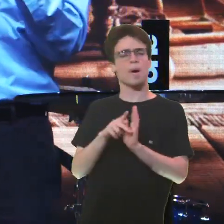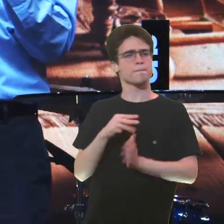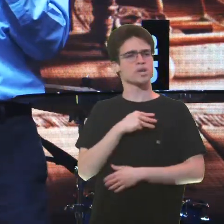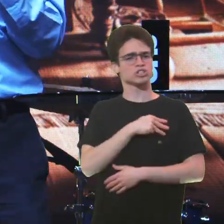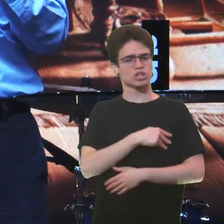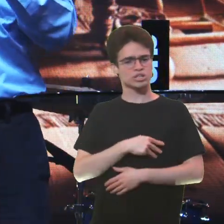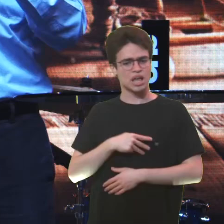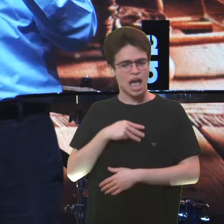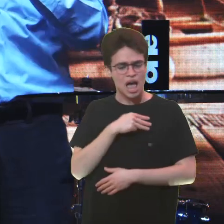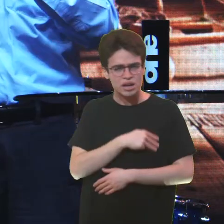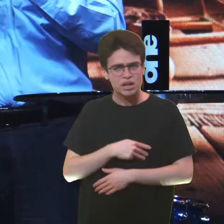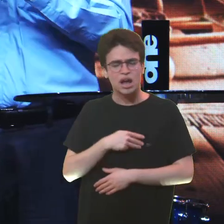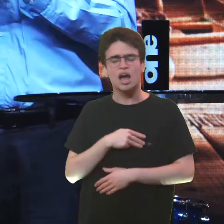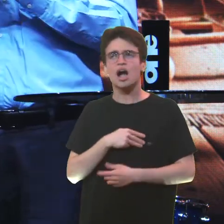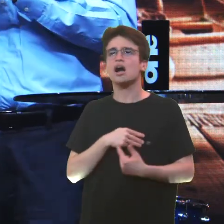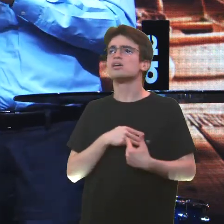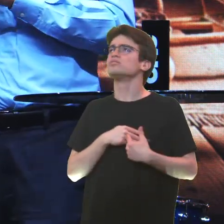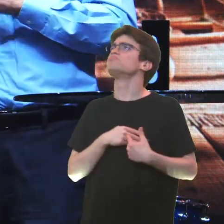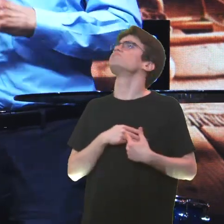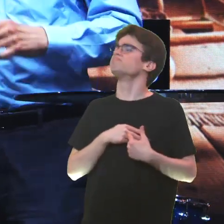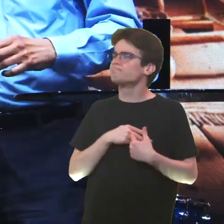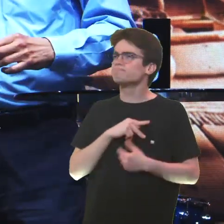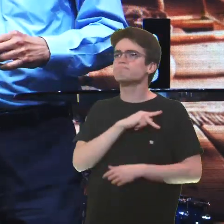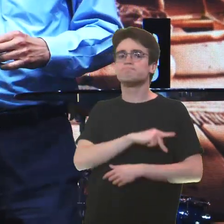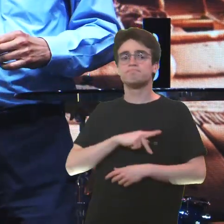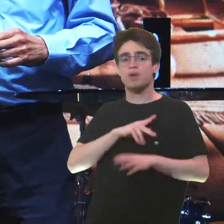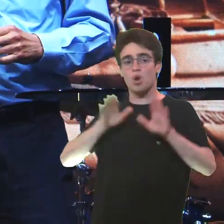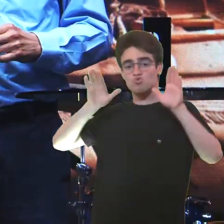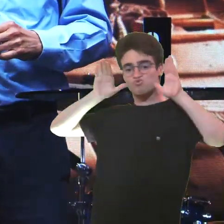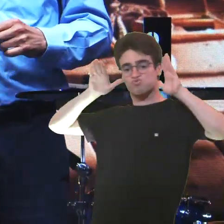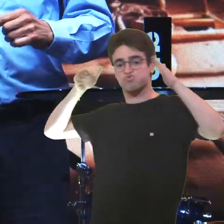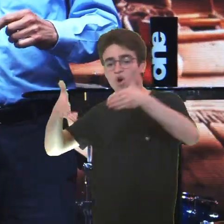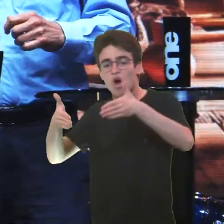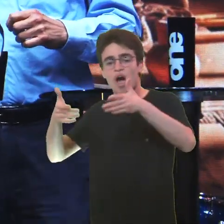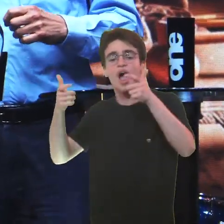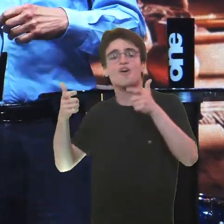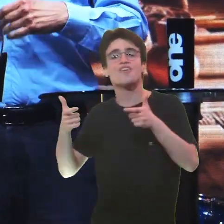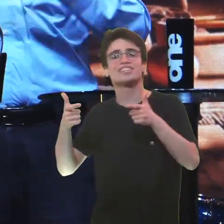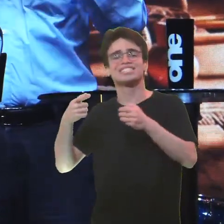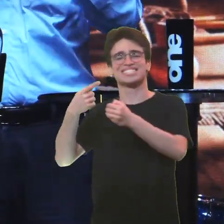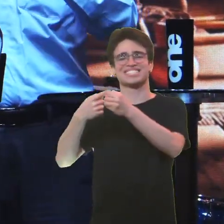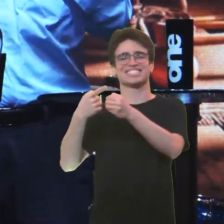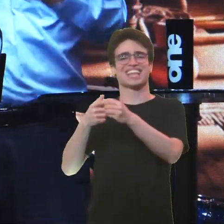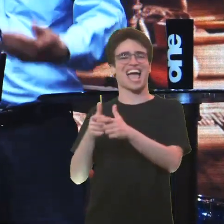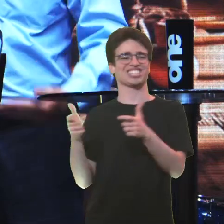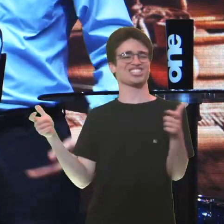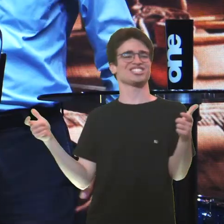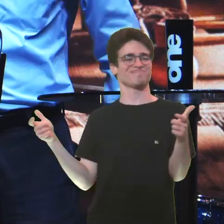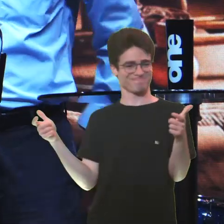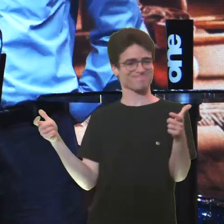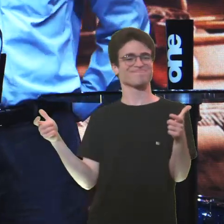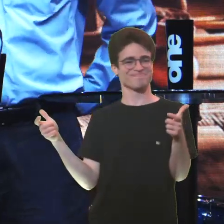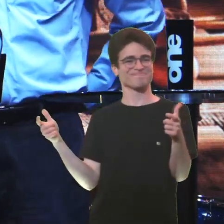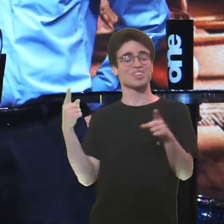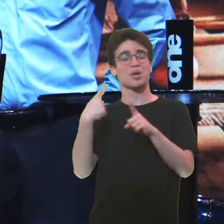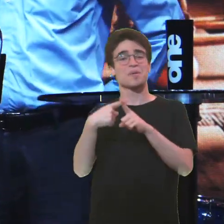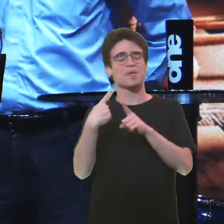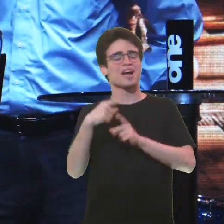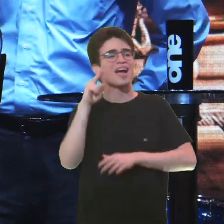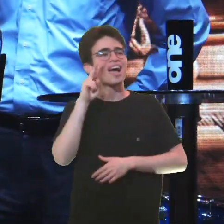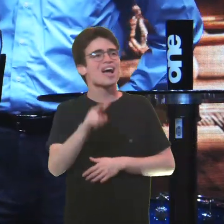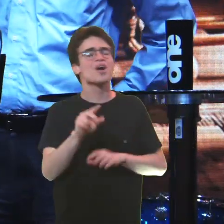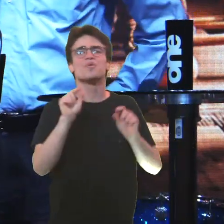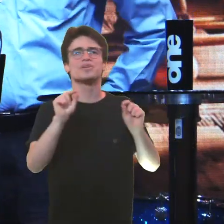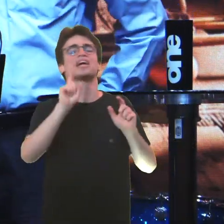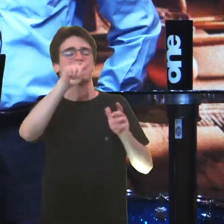él se enfocó en las grandes ciudades. ele colocou seu foco nas grandes cidades. Cuando leemos el libro de los Hechos de los Apóstoles,